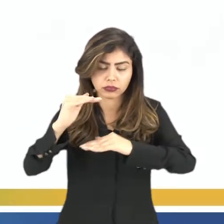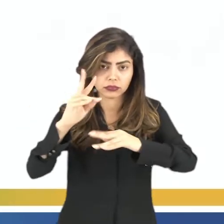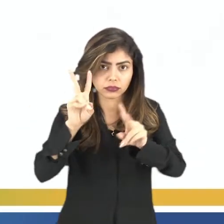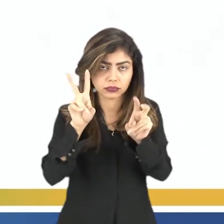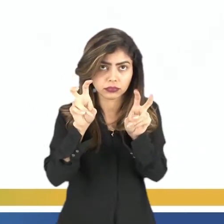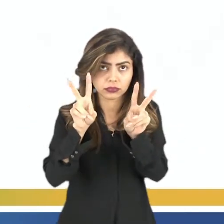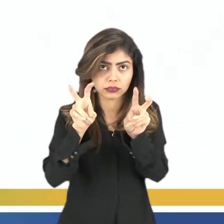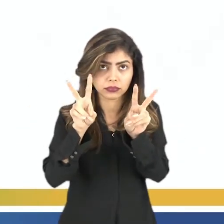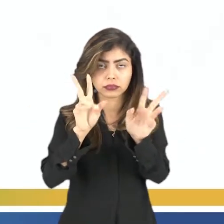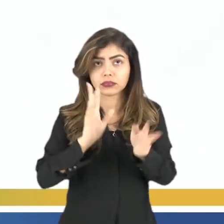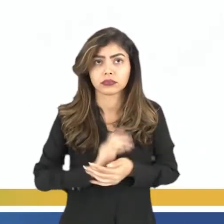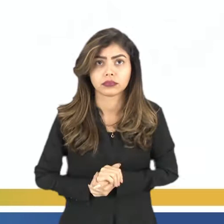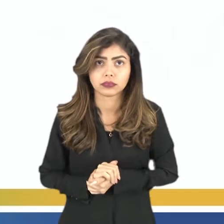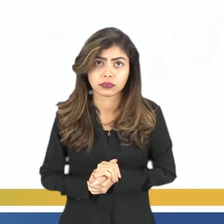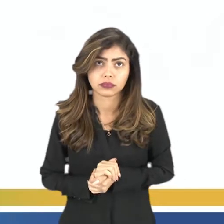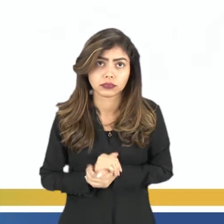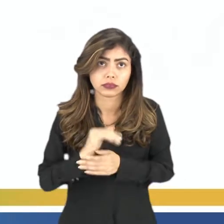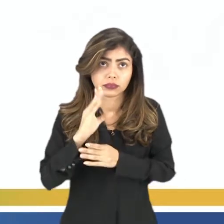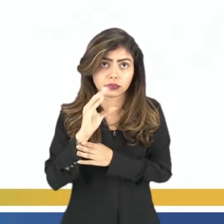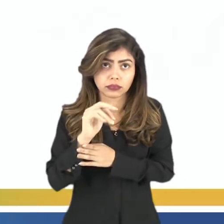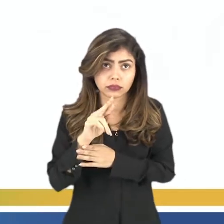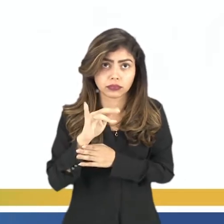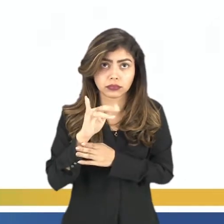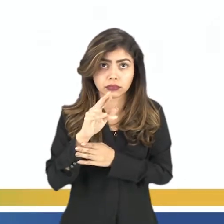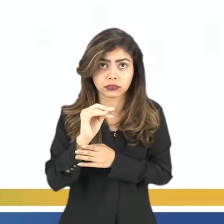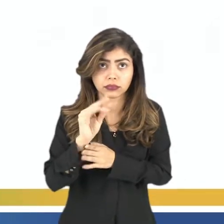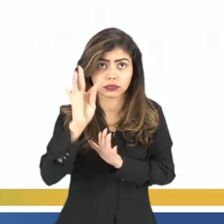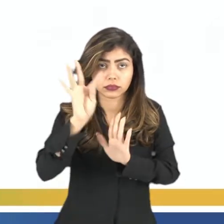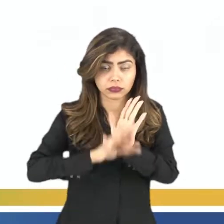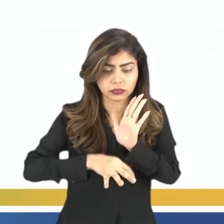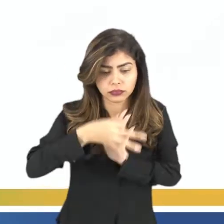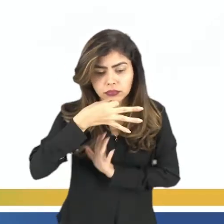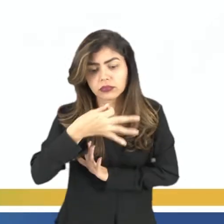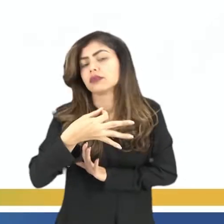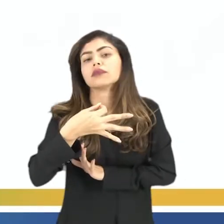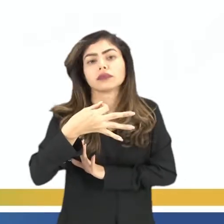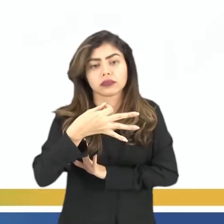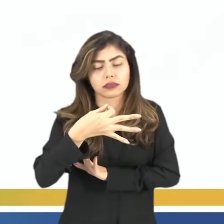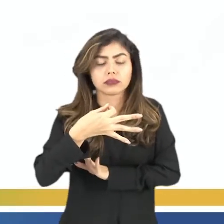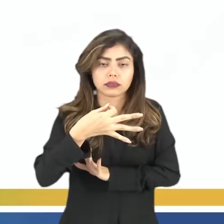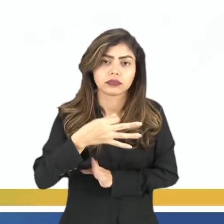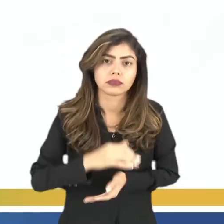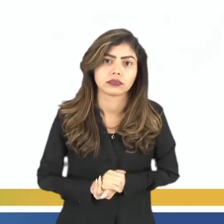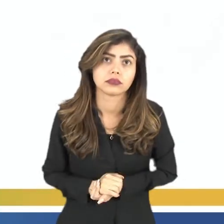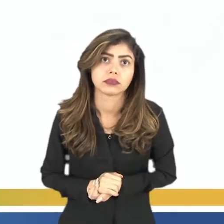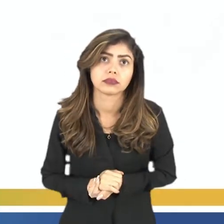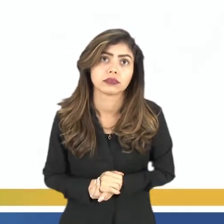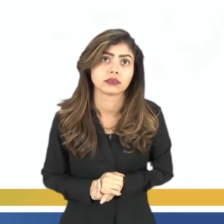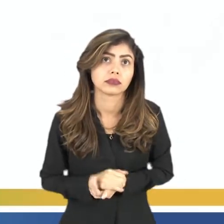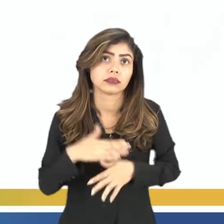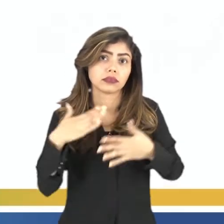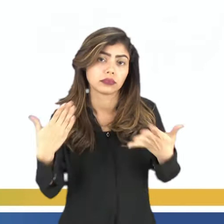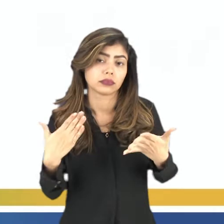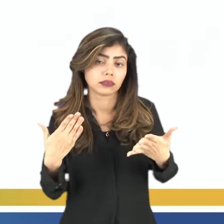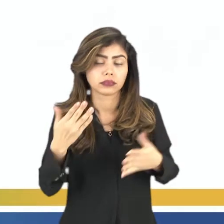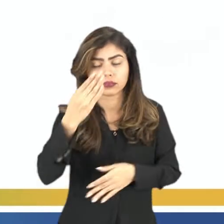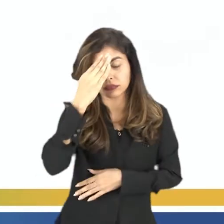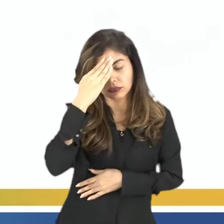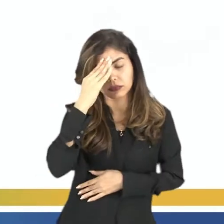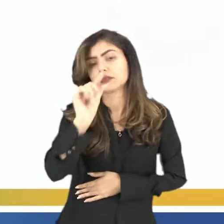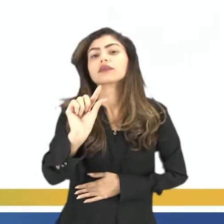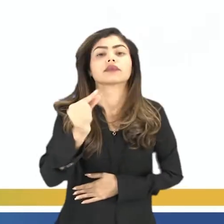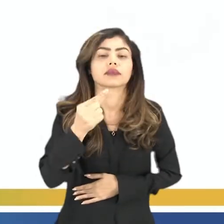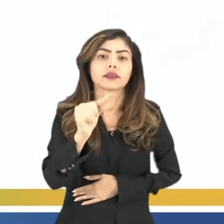son las conjunciones y el texto de opinión, ¿okay? Para que podamos entender um